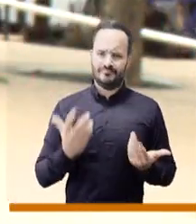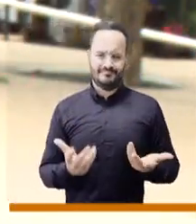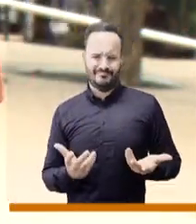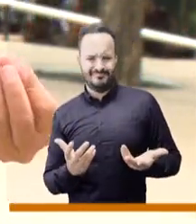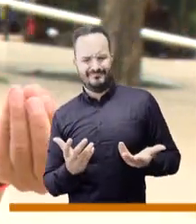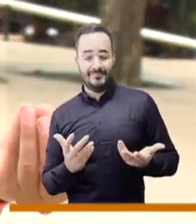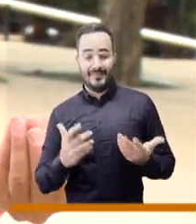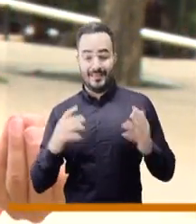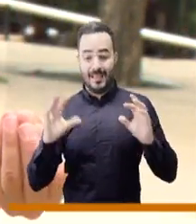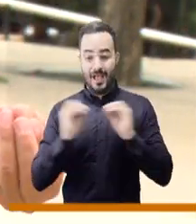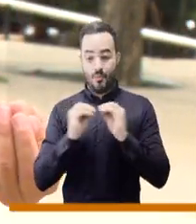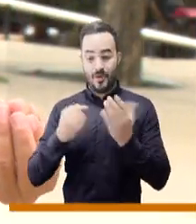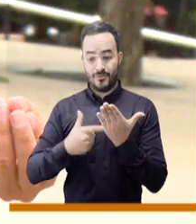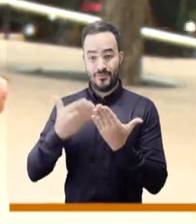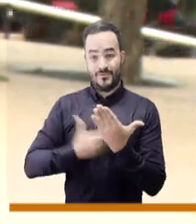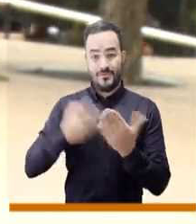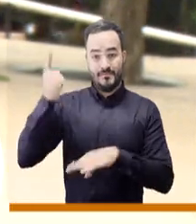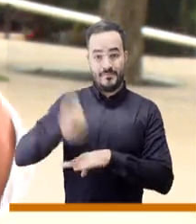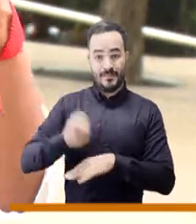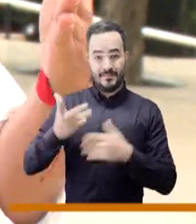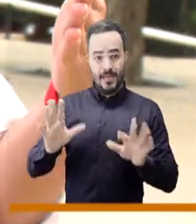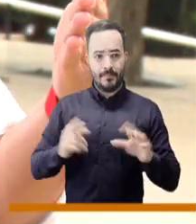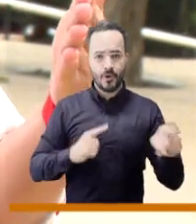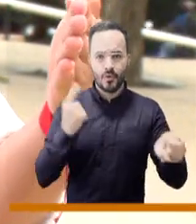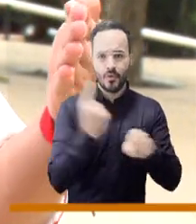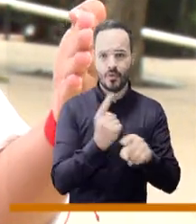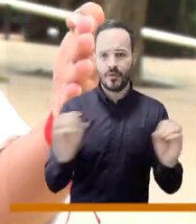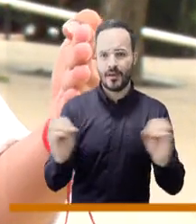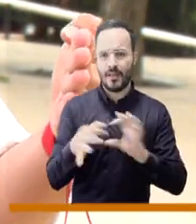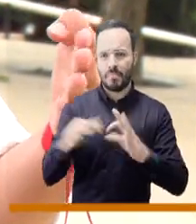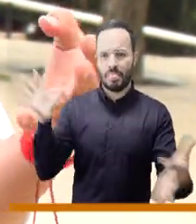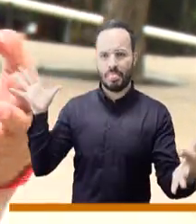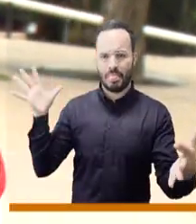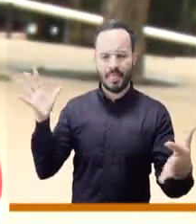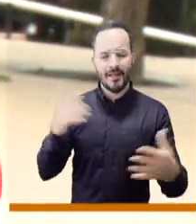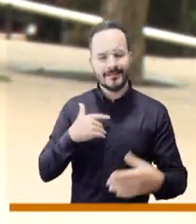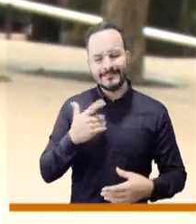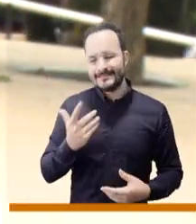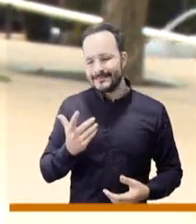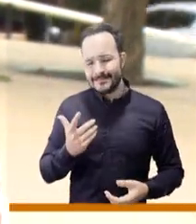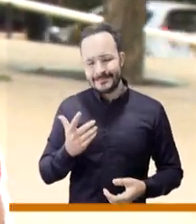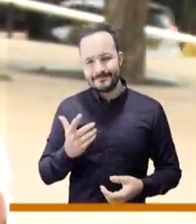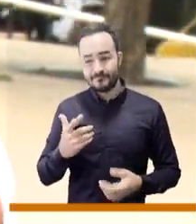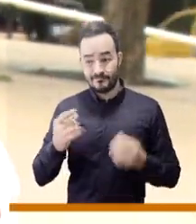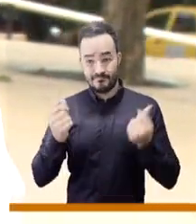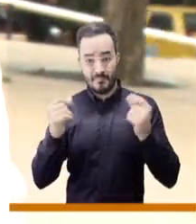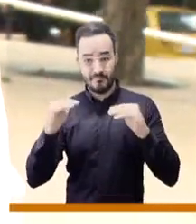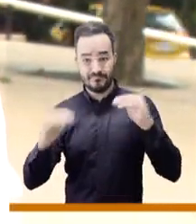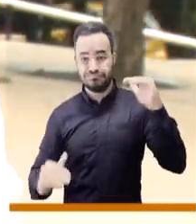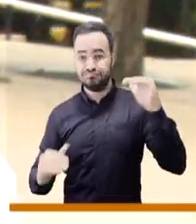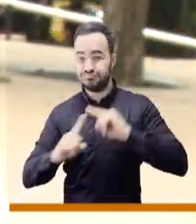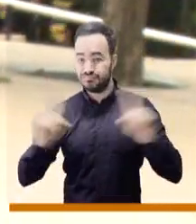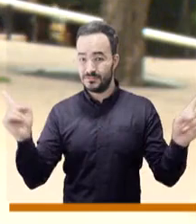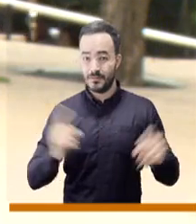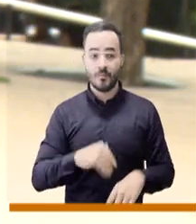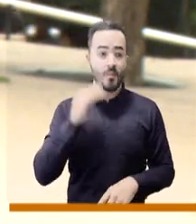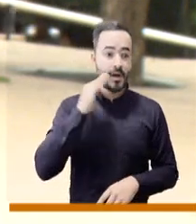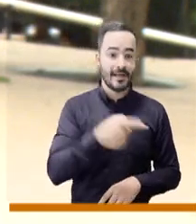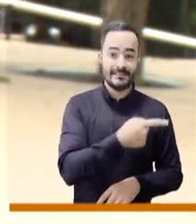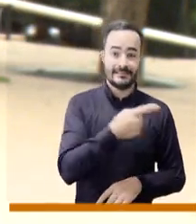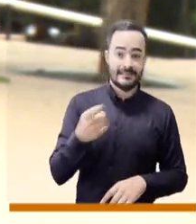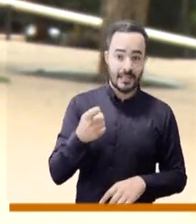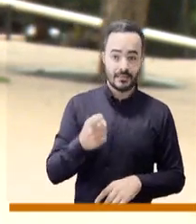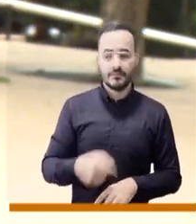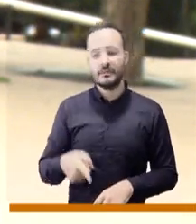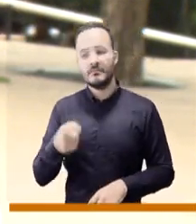el acuerdo ni siquiera se cumple, porque hay una brecha salarial. Ya hay estudios que han dicho, si mientras los hombres se ganan 100 pesos,